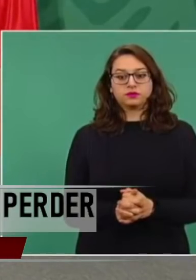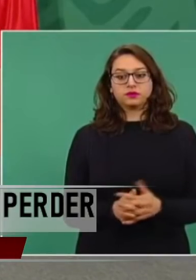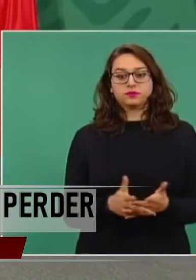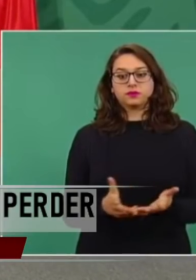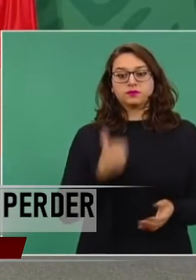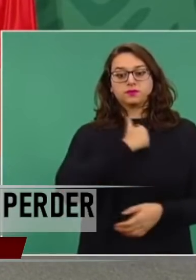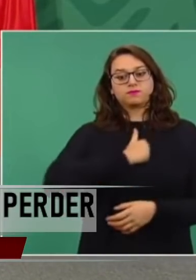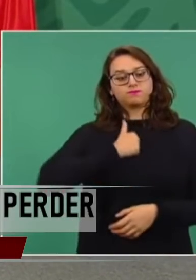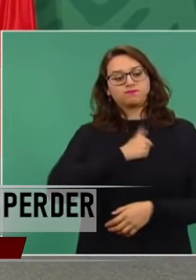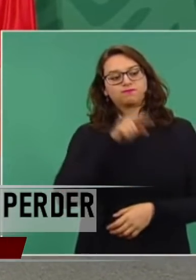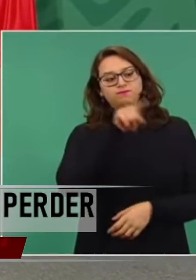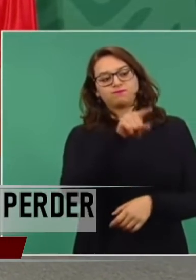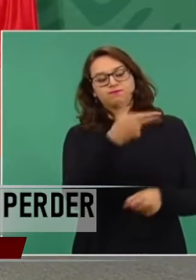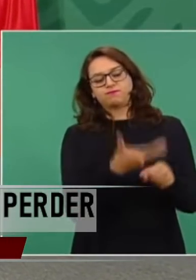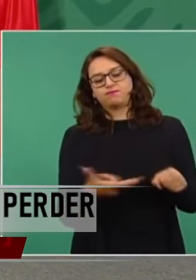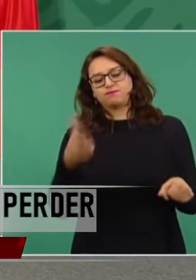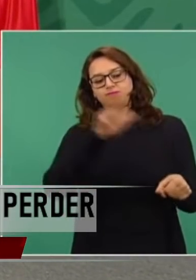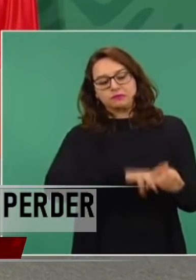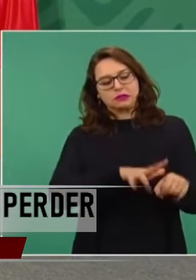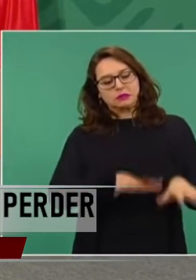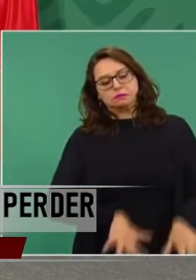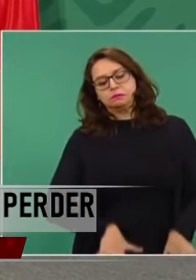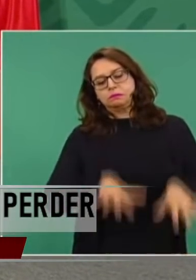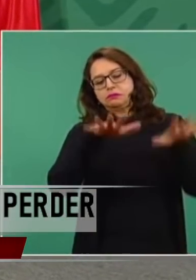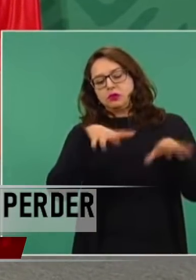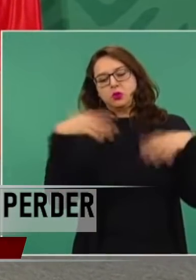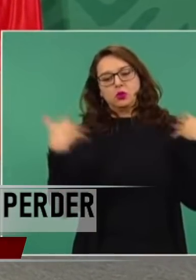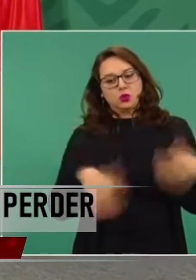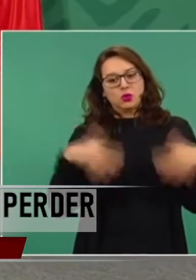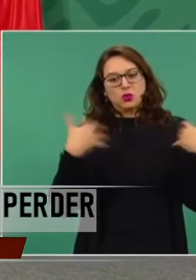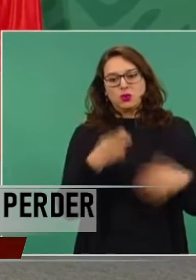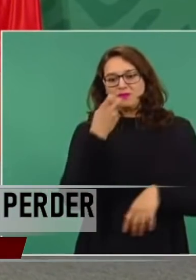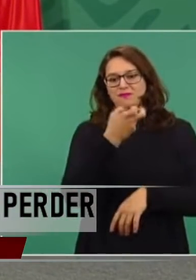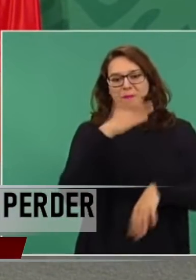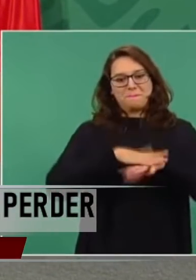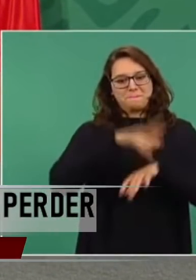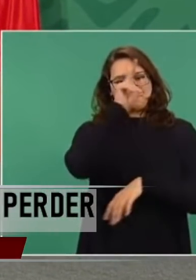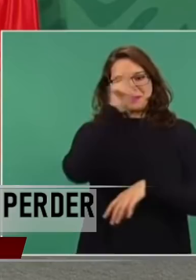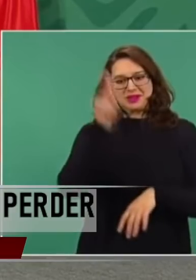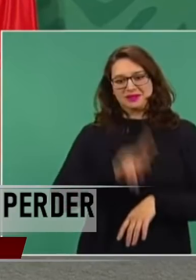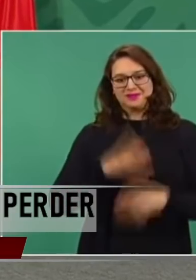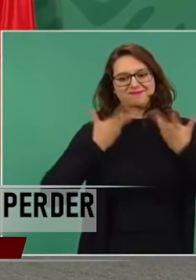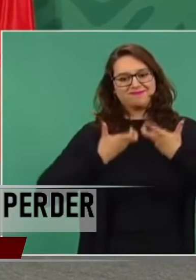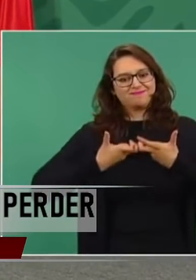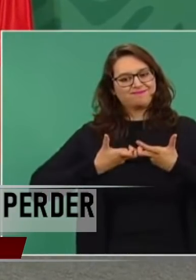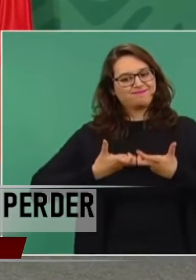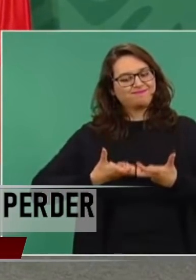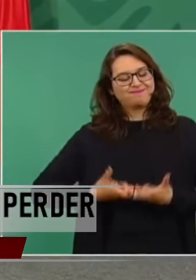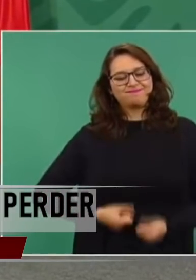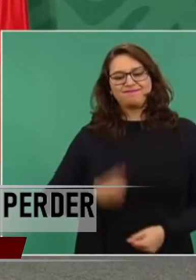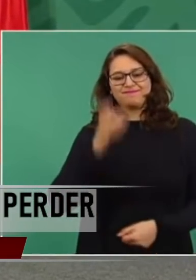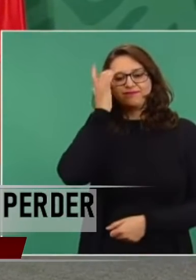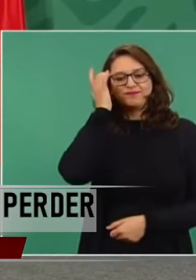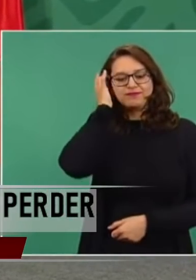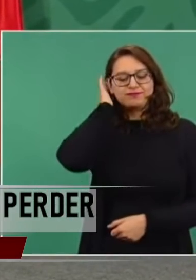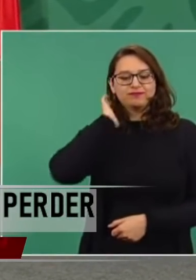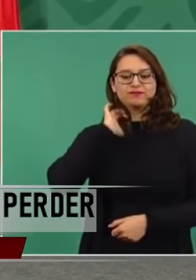y tomamos medidas para apoyar desde el principio